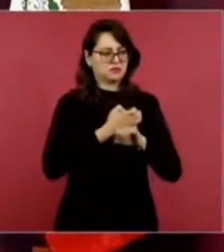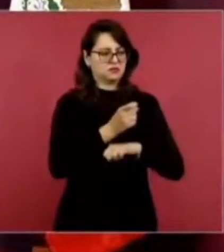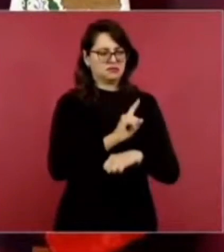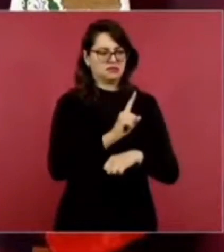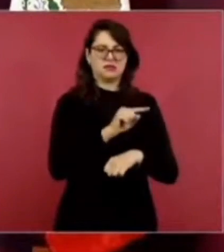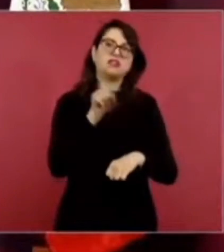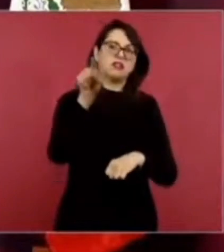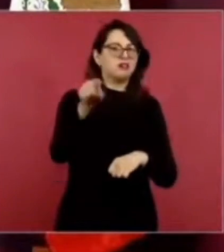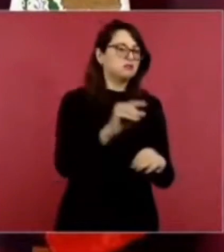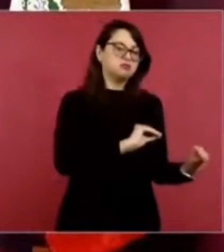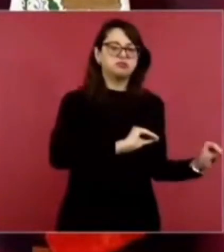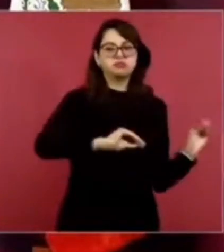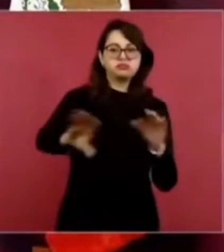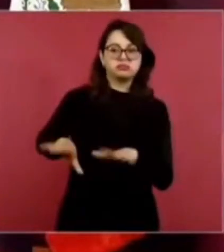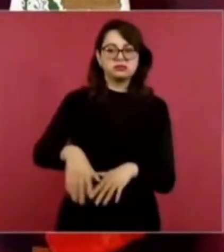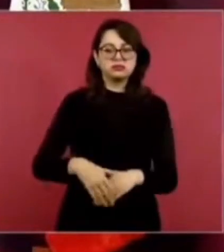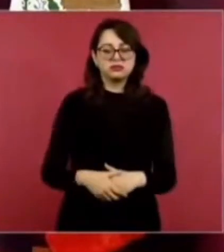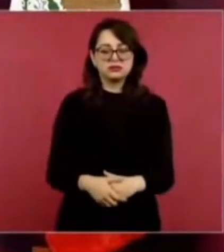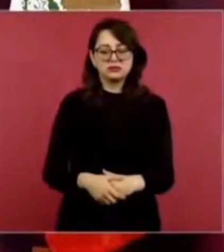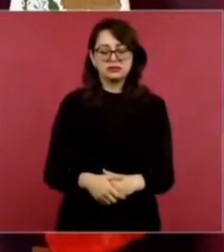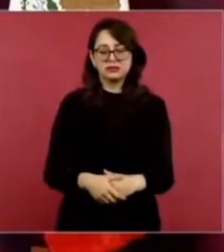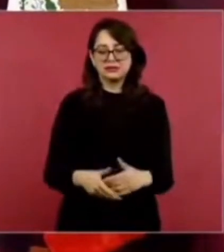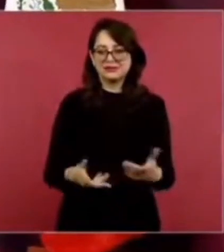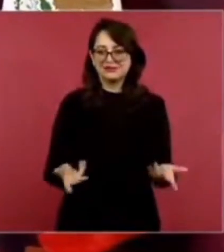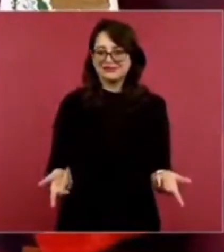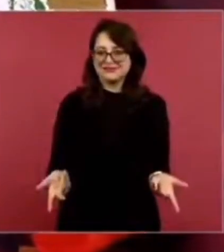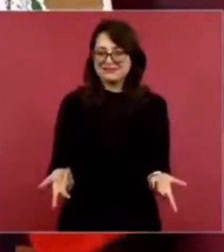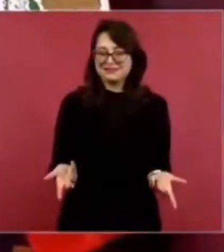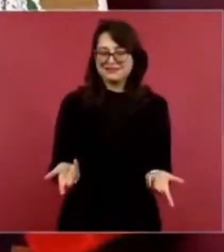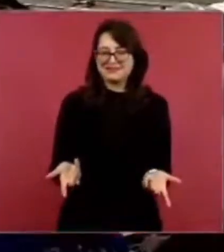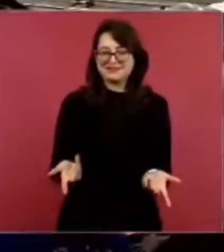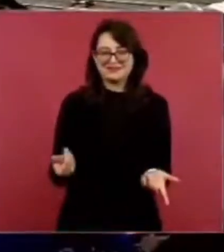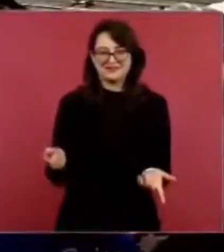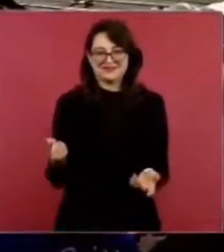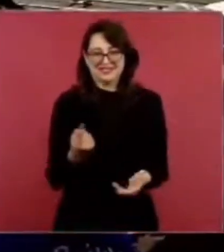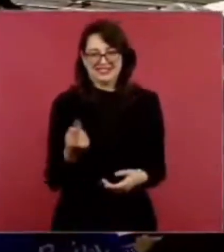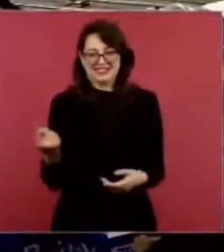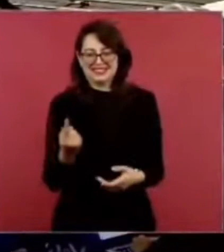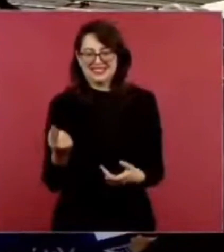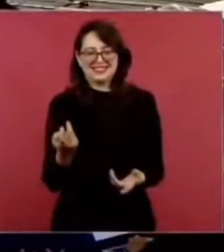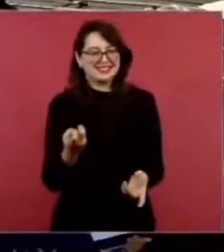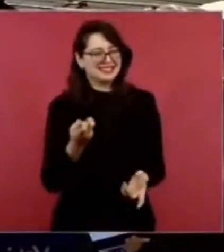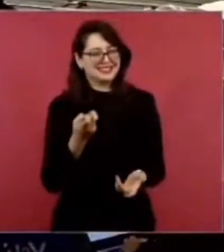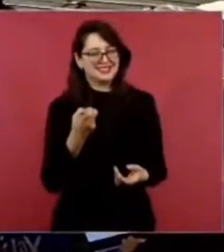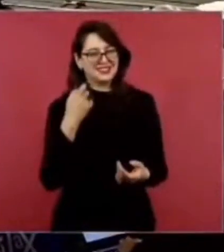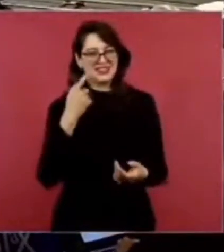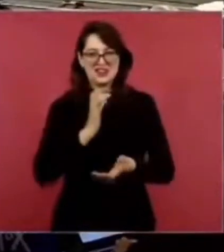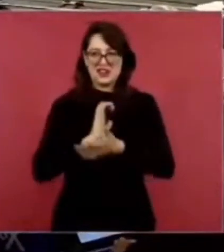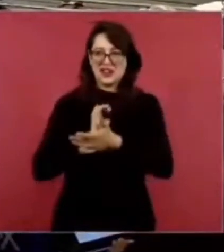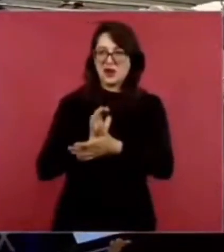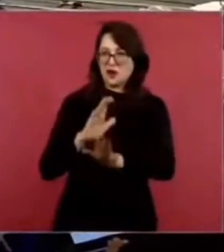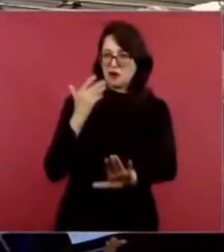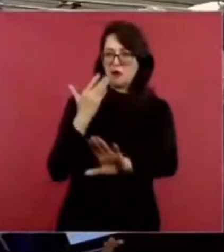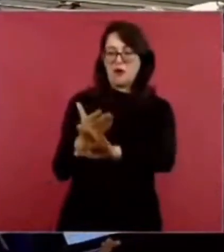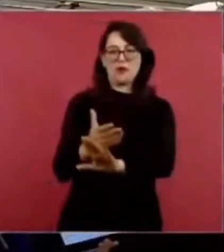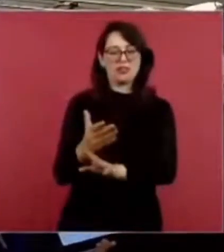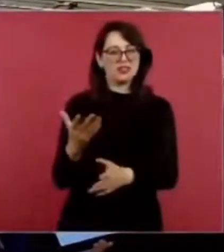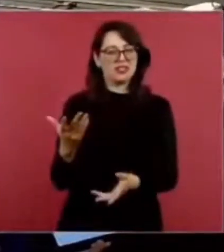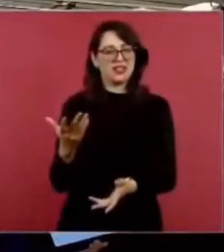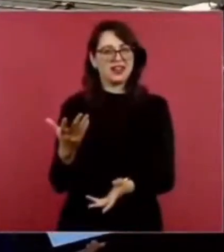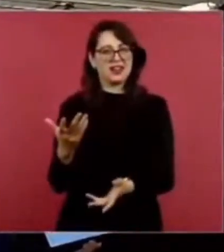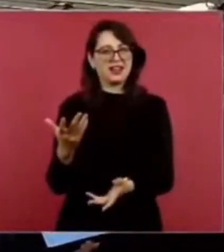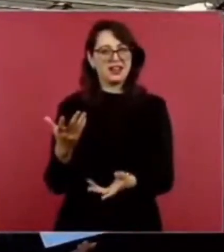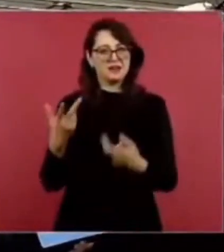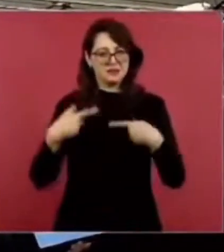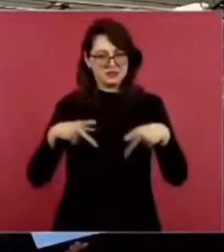En vez de buscar soluciones de fondo, nosotros